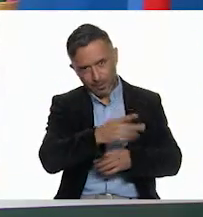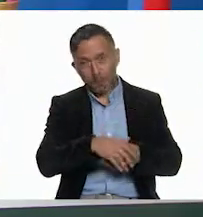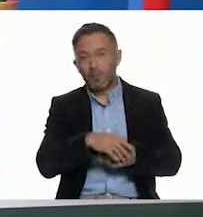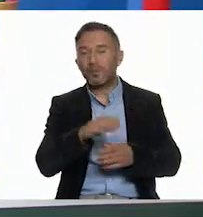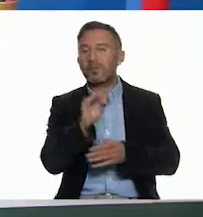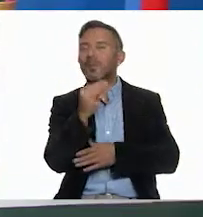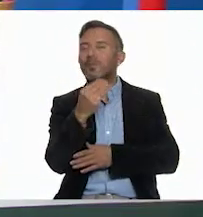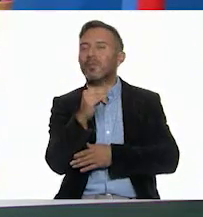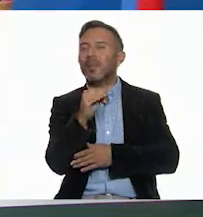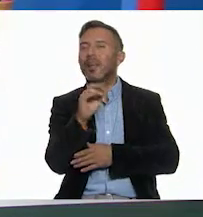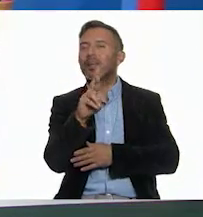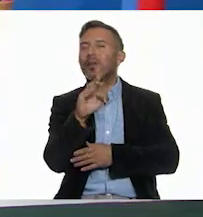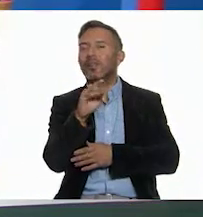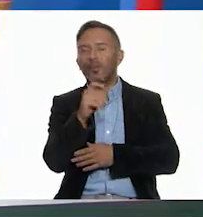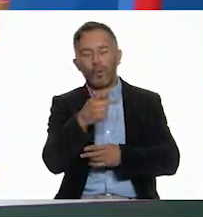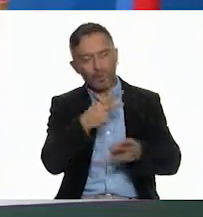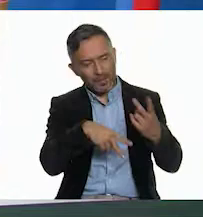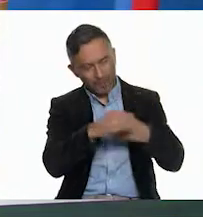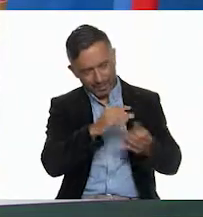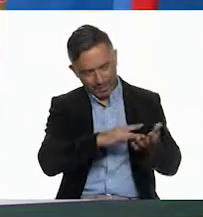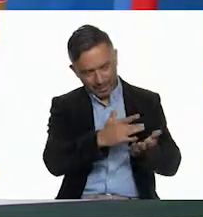presencia. Ay, yo feliz.